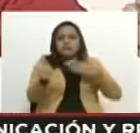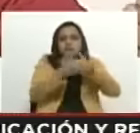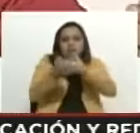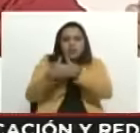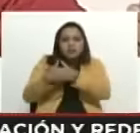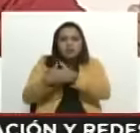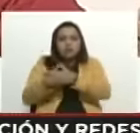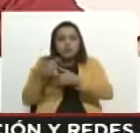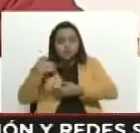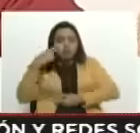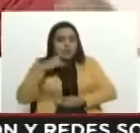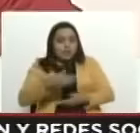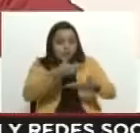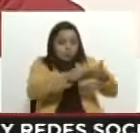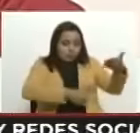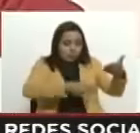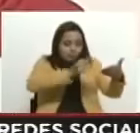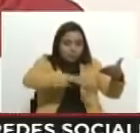actas,